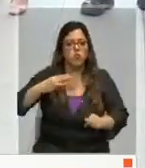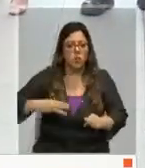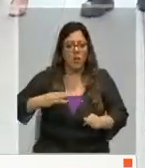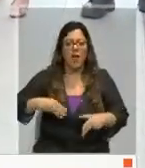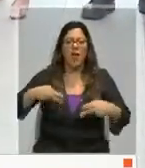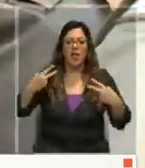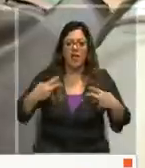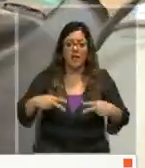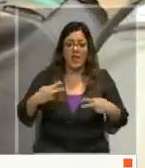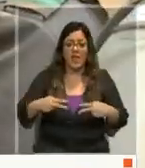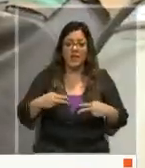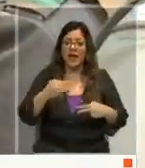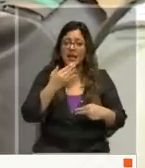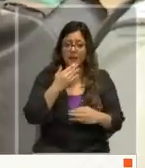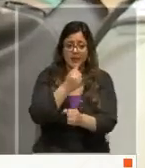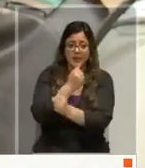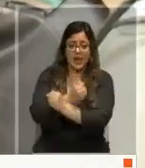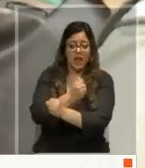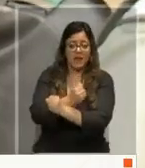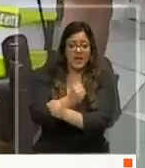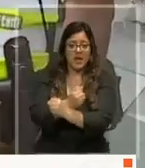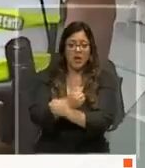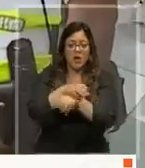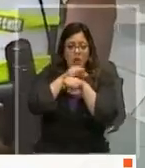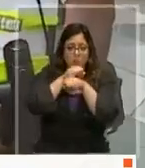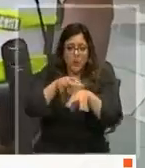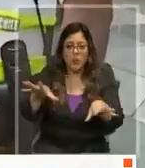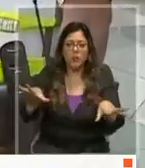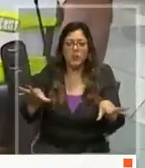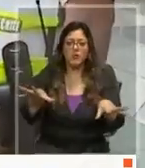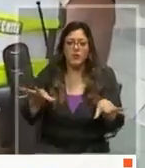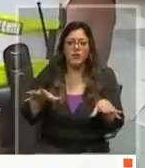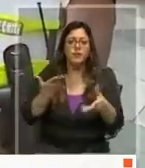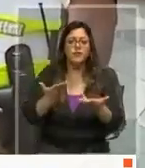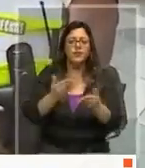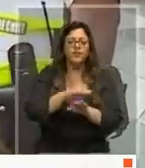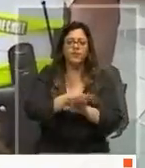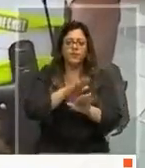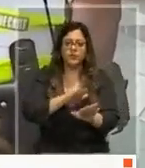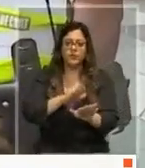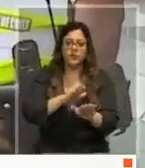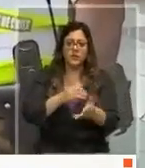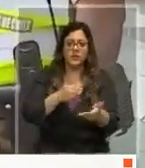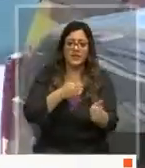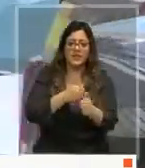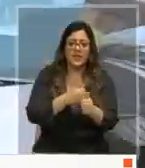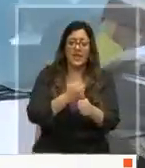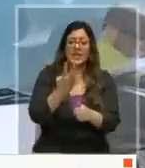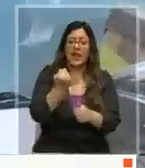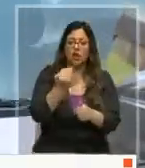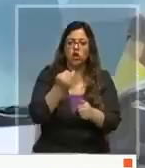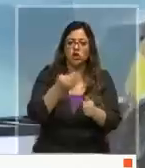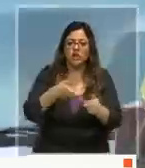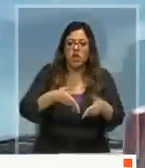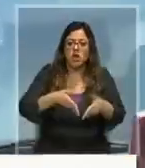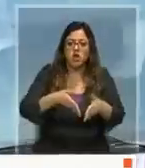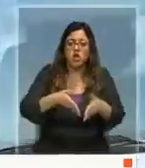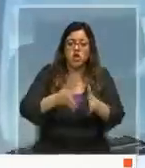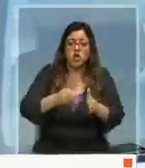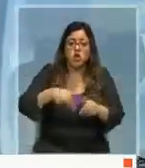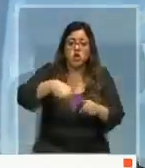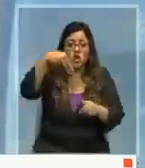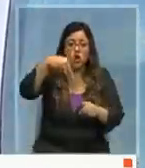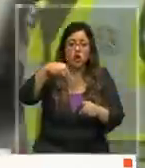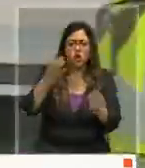de Viña del Mar, en conjunto con Carabineros, desplegaron un operativo preventivo en los alrededores de 14 Norte, perímetro de alta afluencia